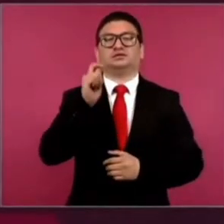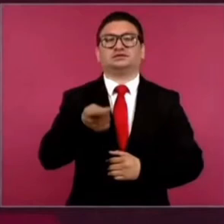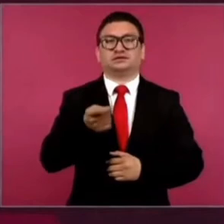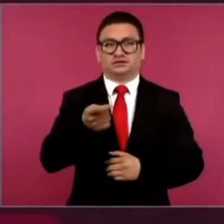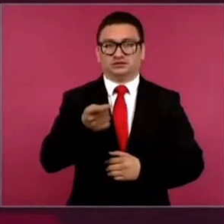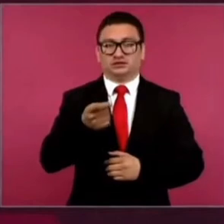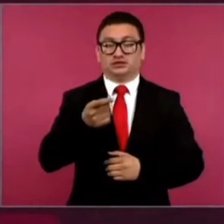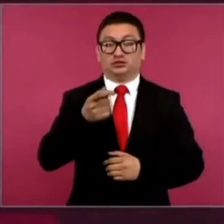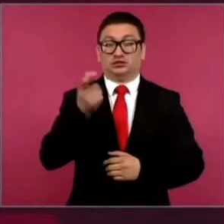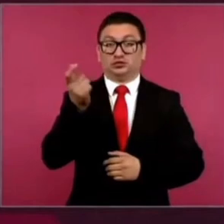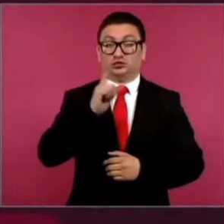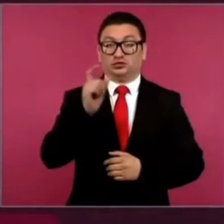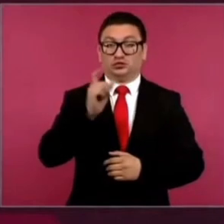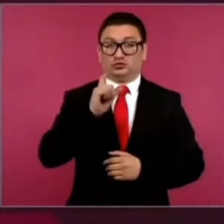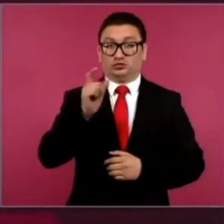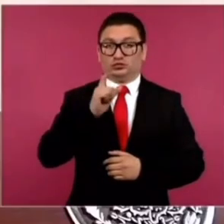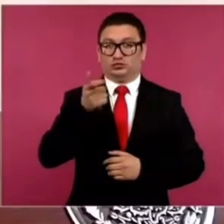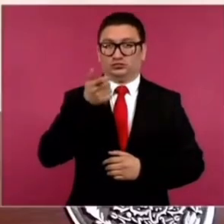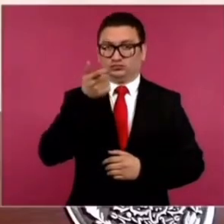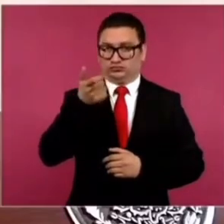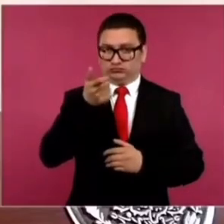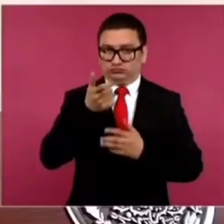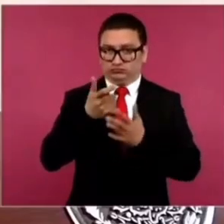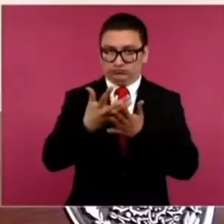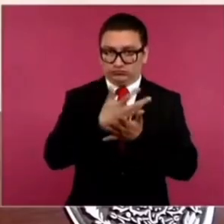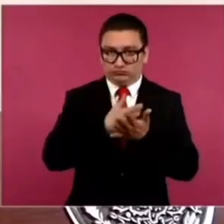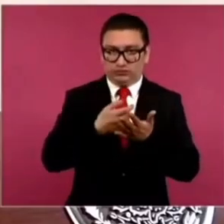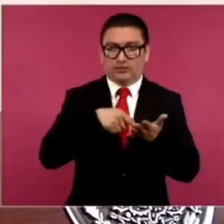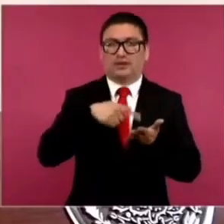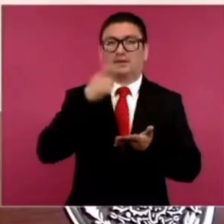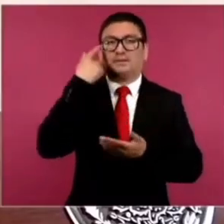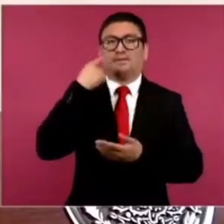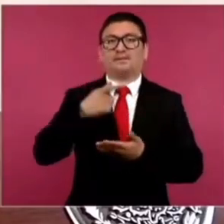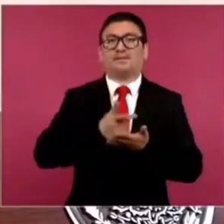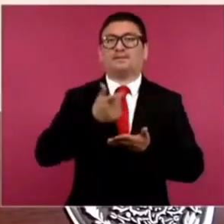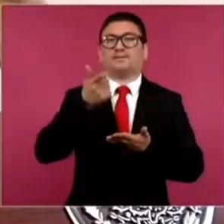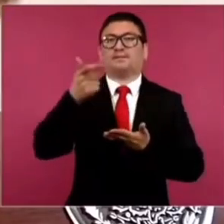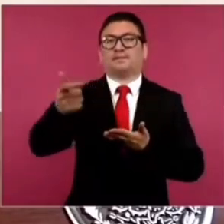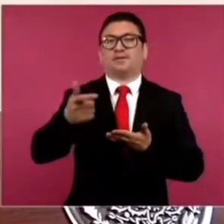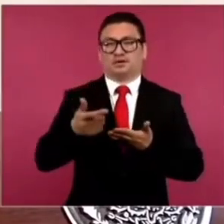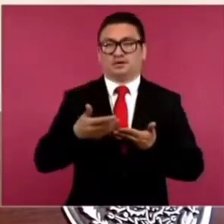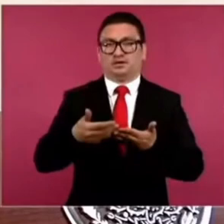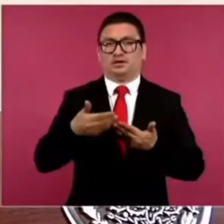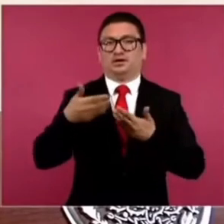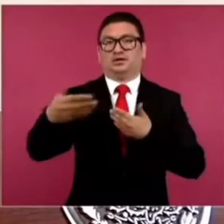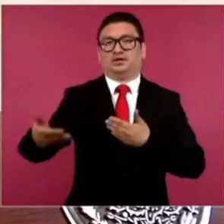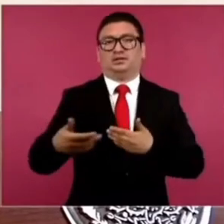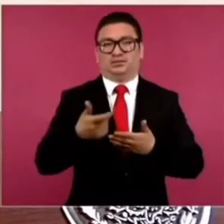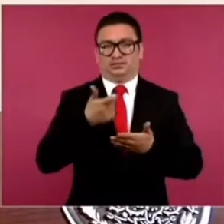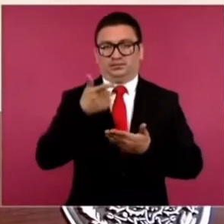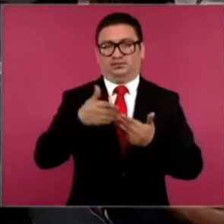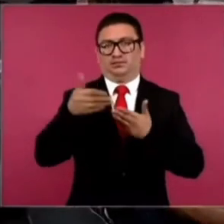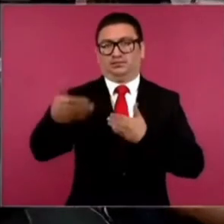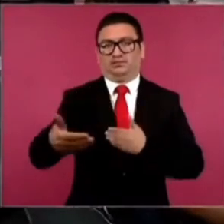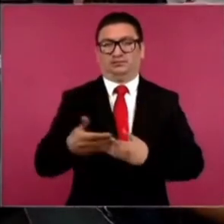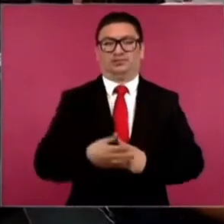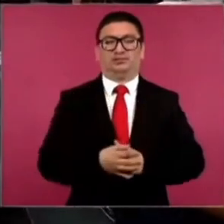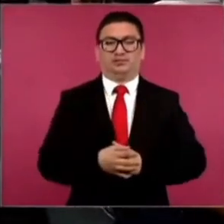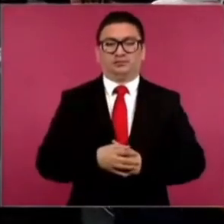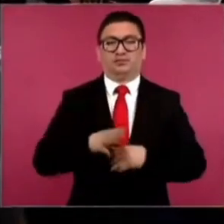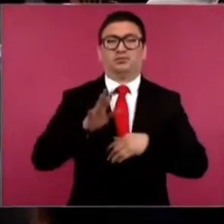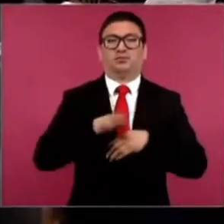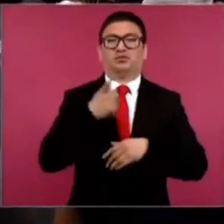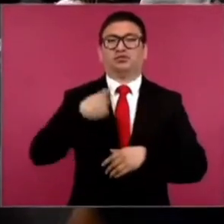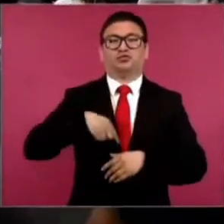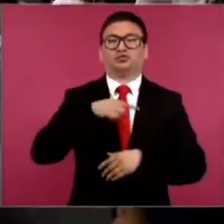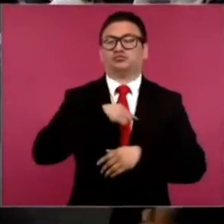está recibiendo para pagar hasta por anticipado el TUA, que no